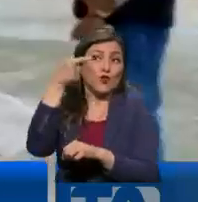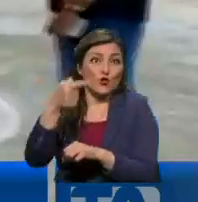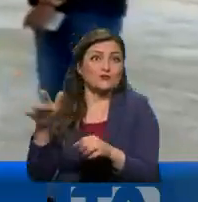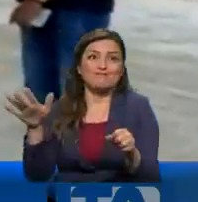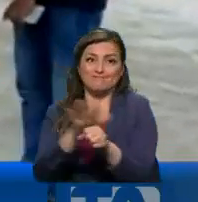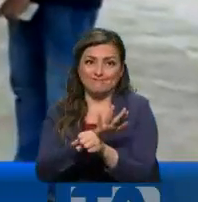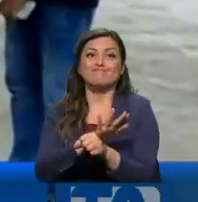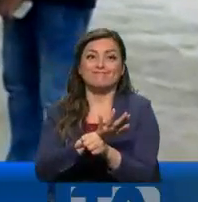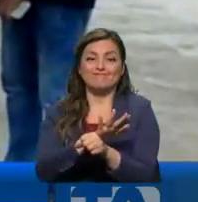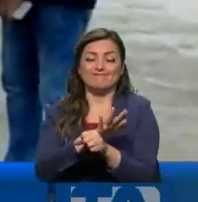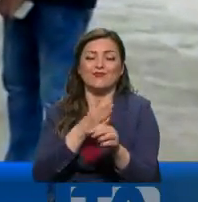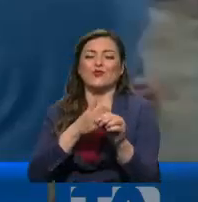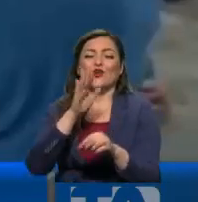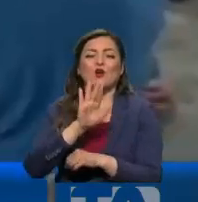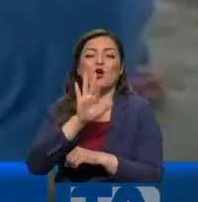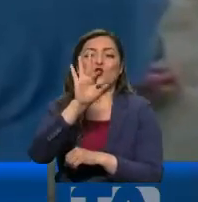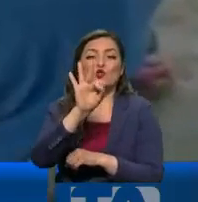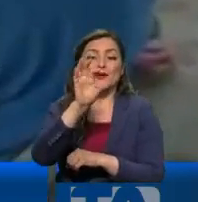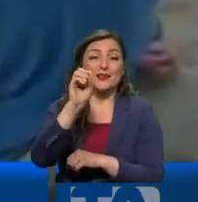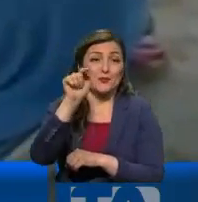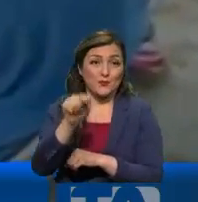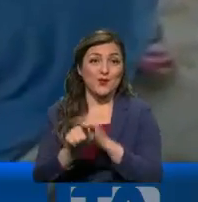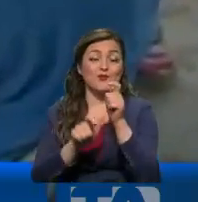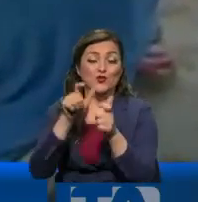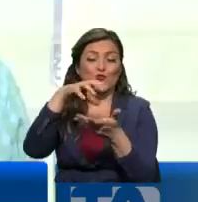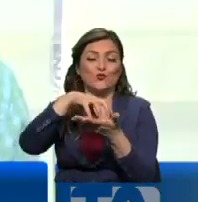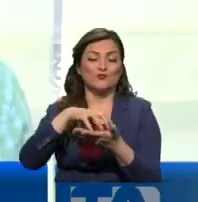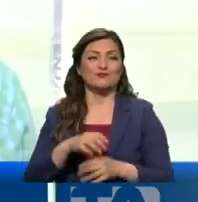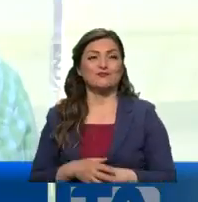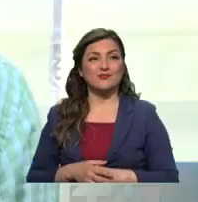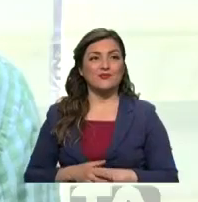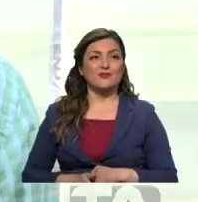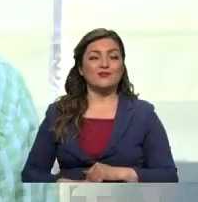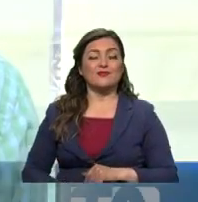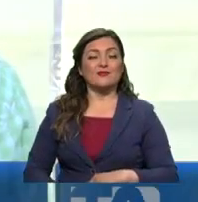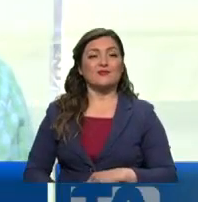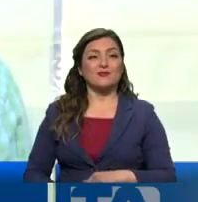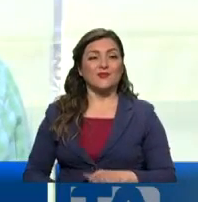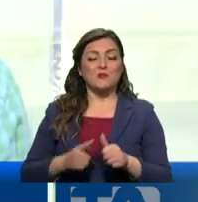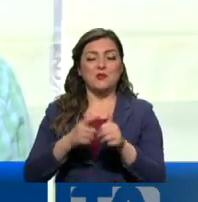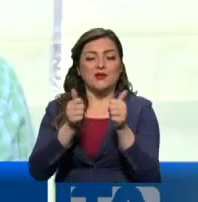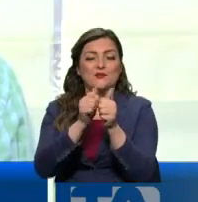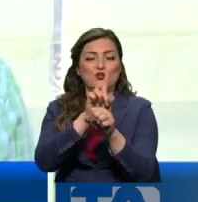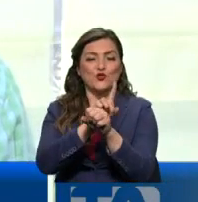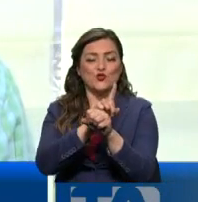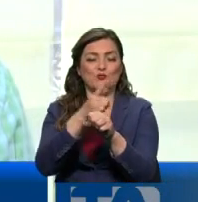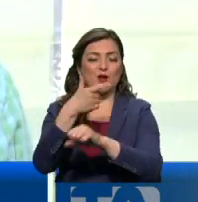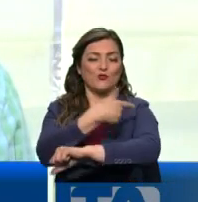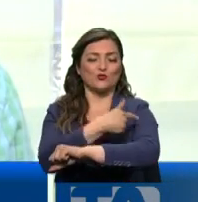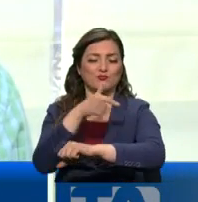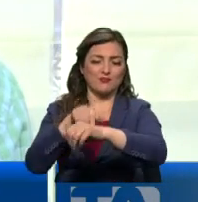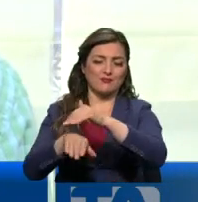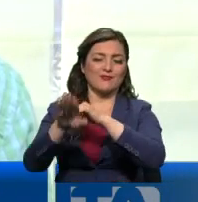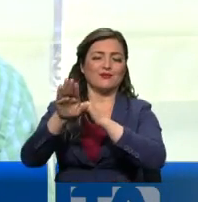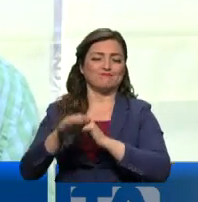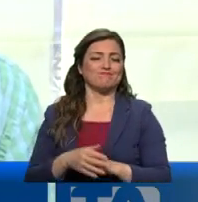lograr el objetivo, que es vacunar a cerca de 90,000 personas de esta provincia. Ya hemos ingresado a la primera brigada, como se tiene conocimiento, con lo que